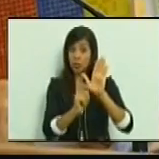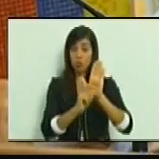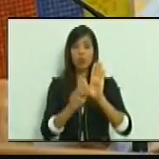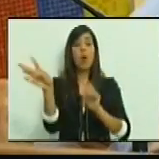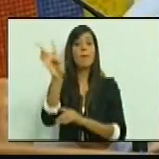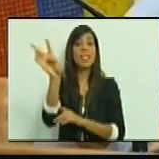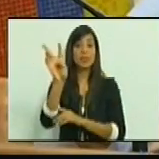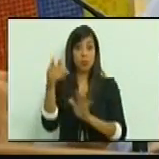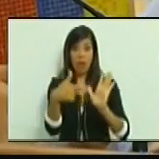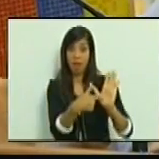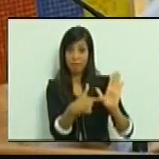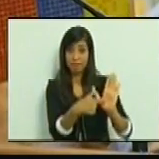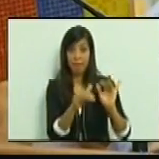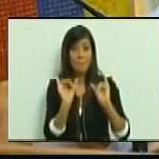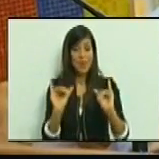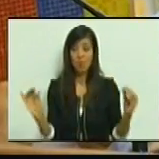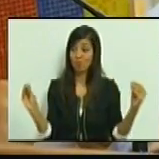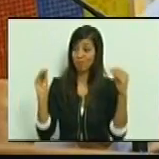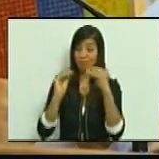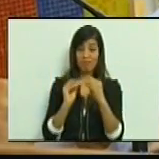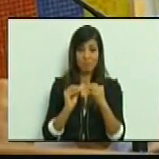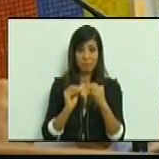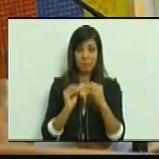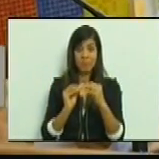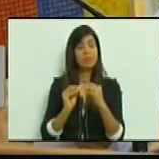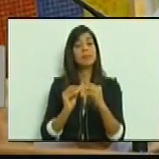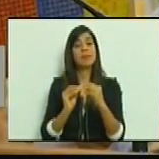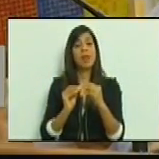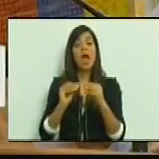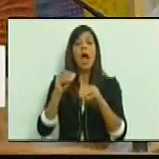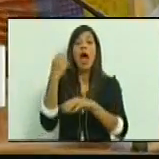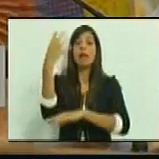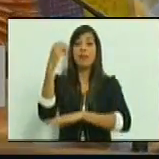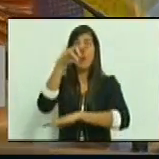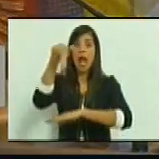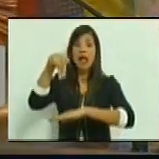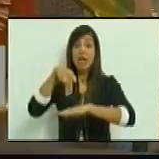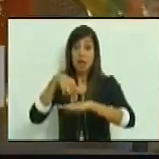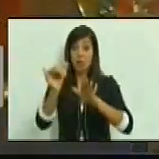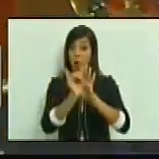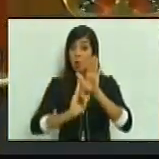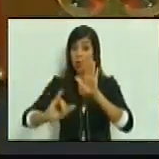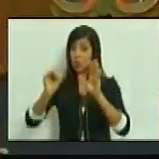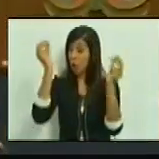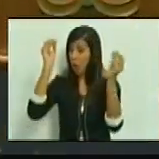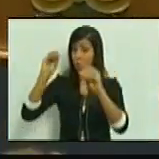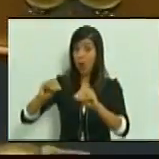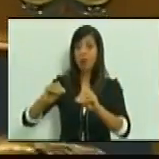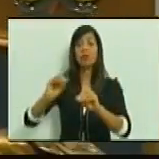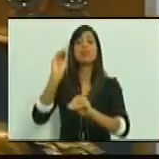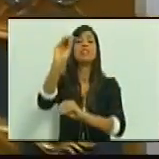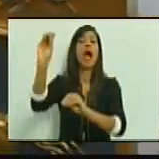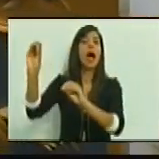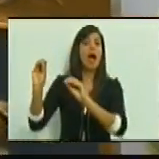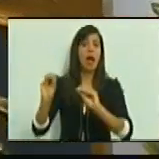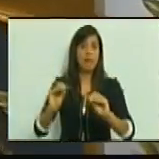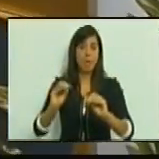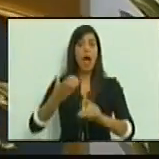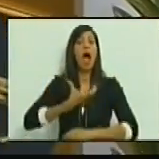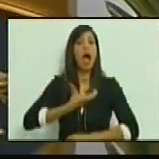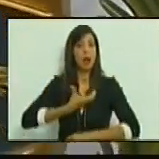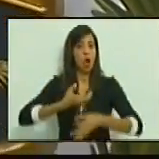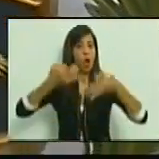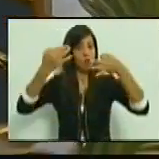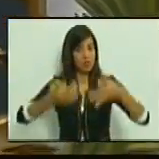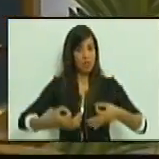de Venezuela. En tal sentido, fue la Asamblea Nacional Constituyente la instancia que convocó a las elecciones de gobernadores